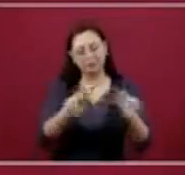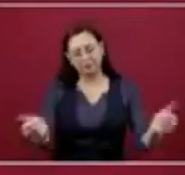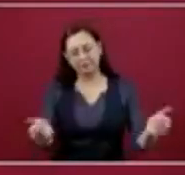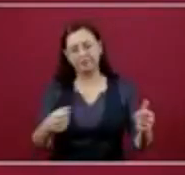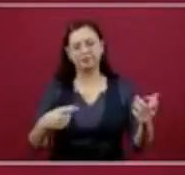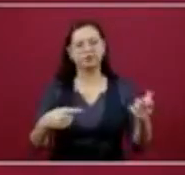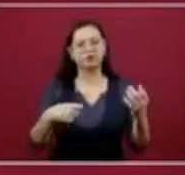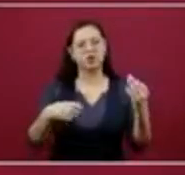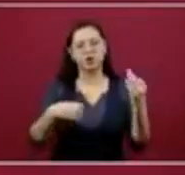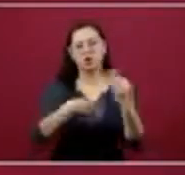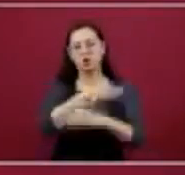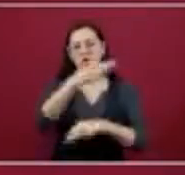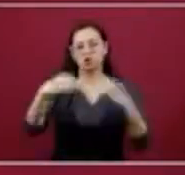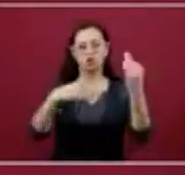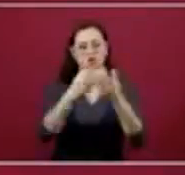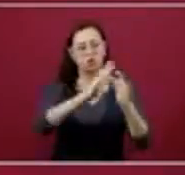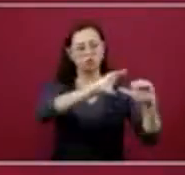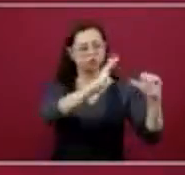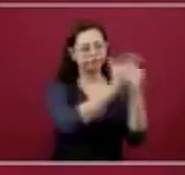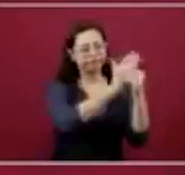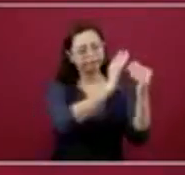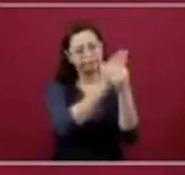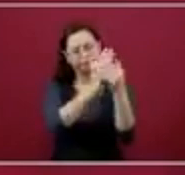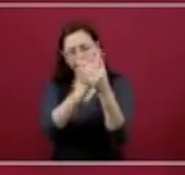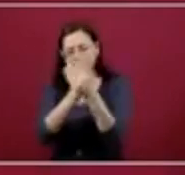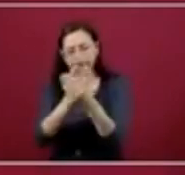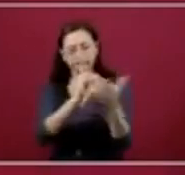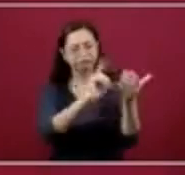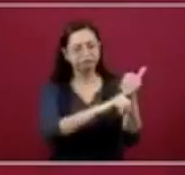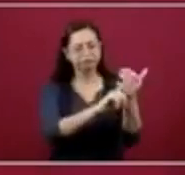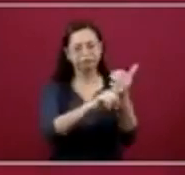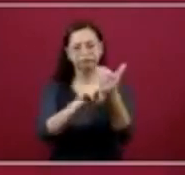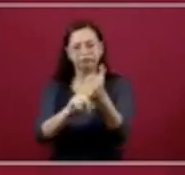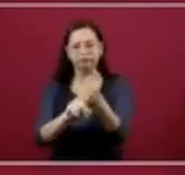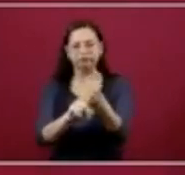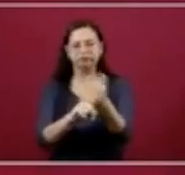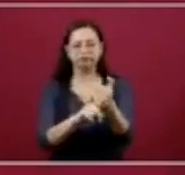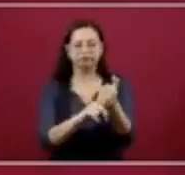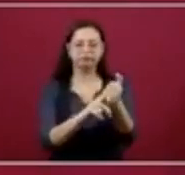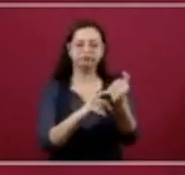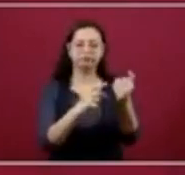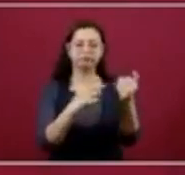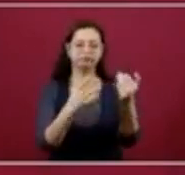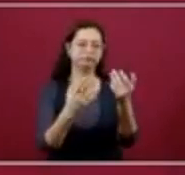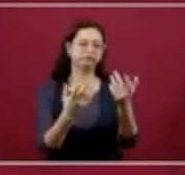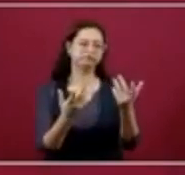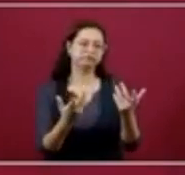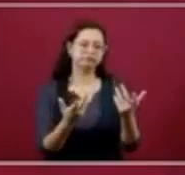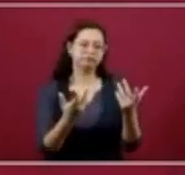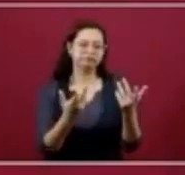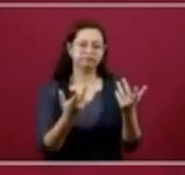todos los expedientes que estaban